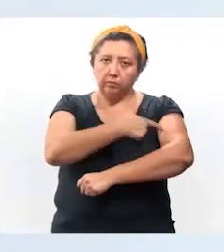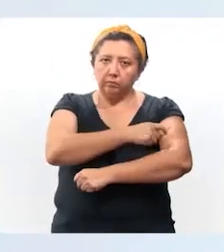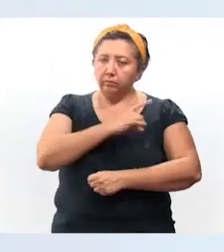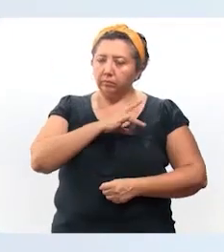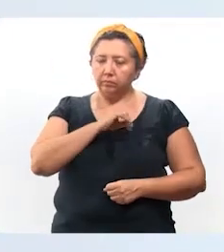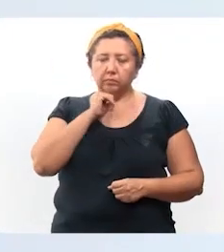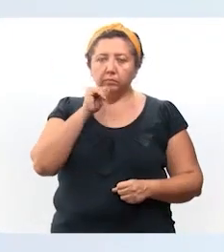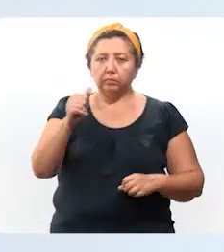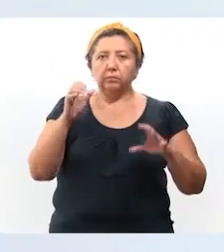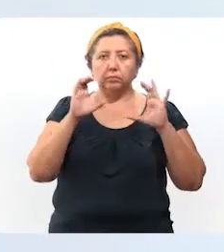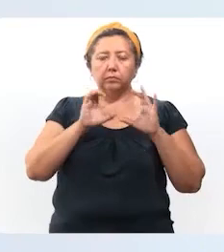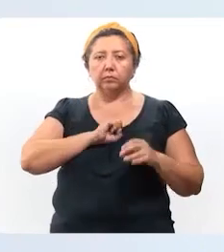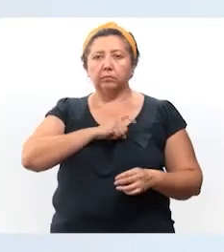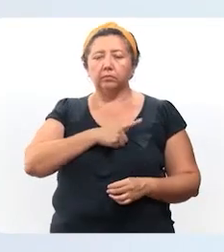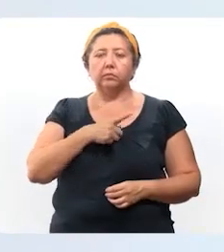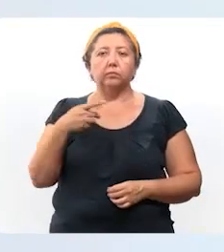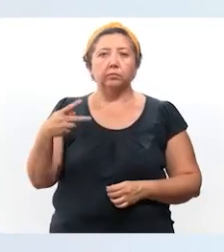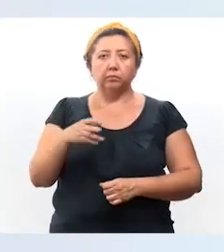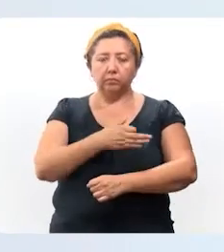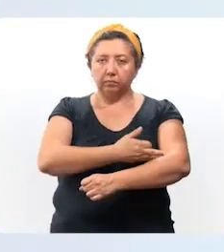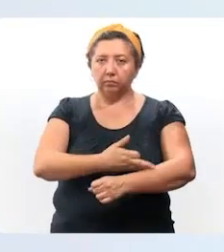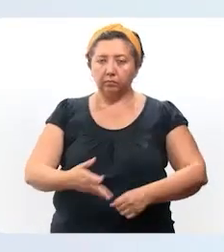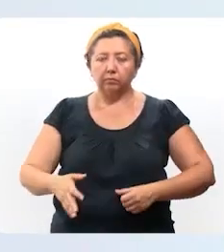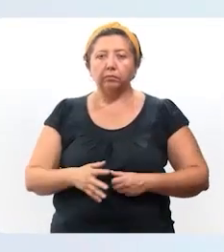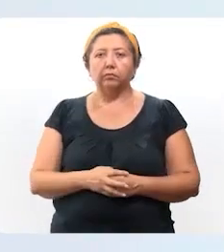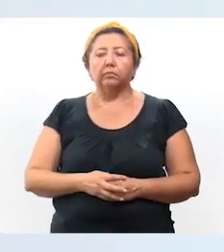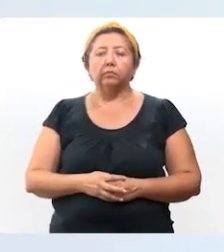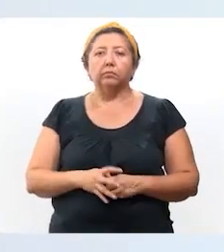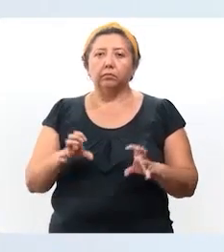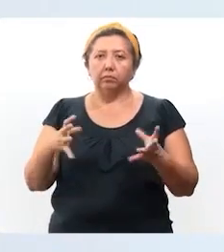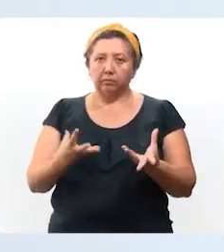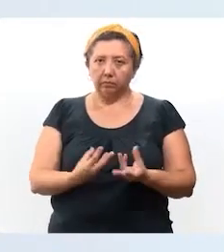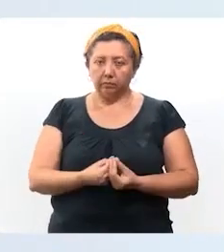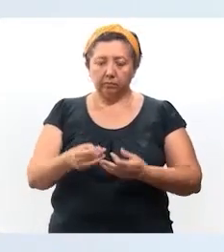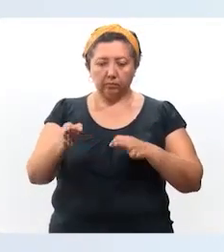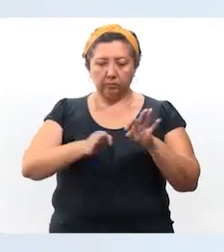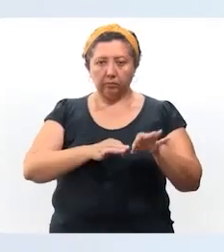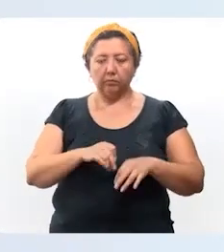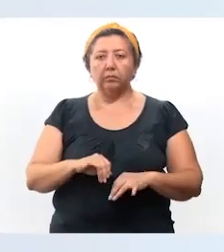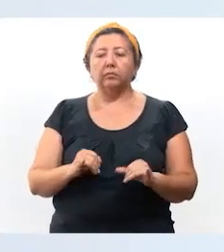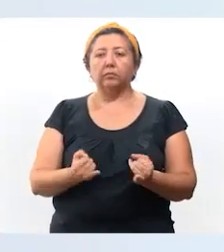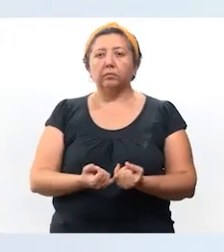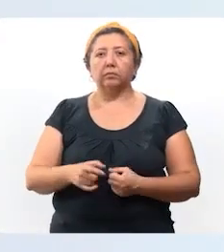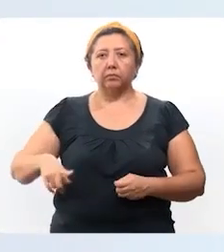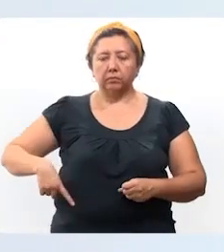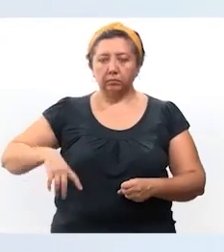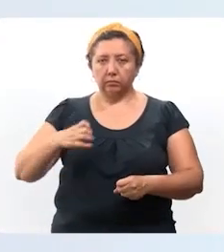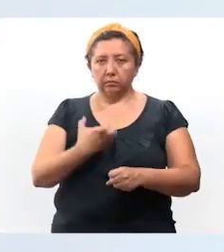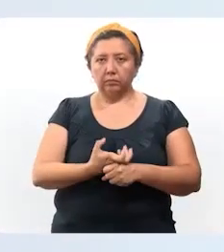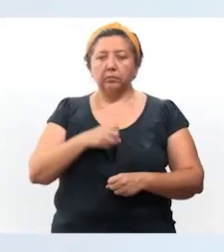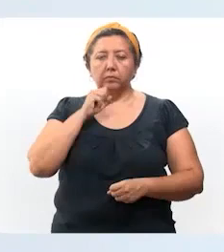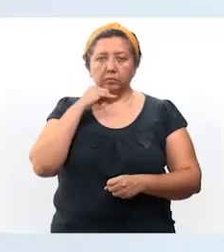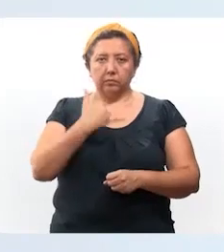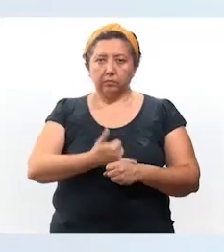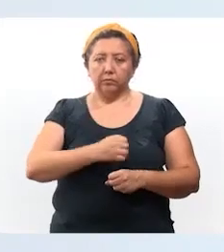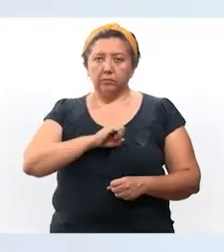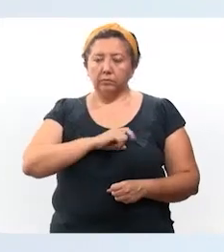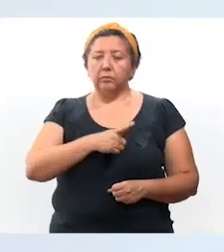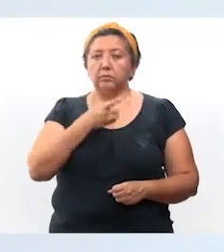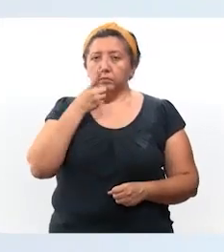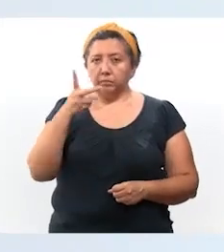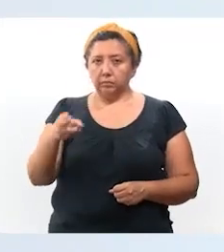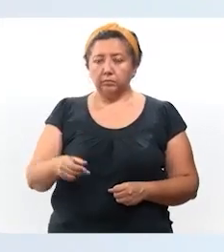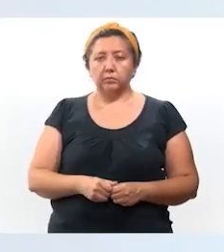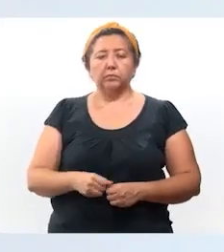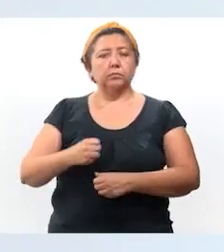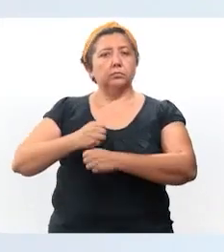vacunarse sin temor para proteger nuestra salud y la de nuestras familias. Estamos trabajando de manera conjunta el Gobierno del Estado, la Secretaría del